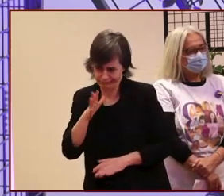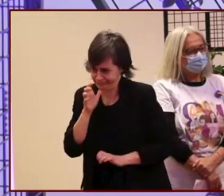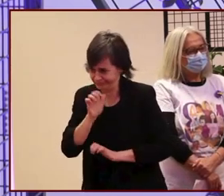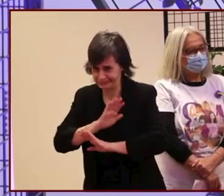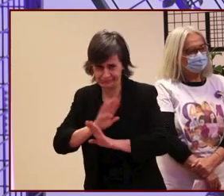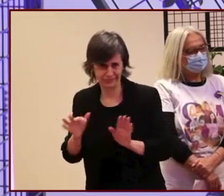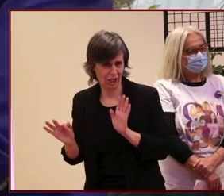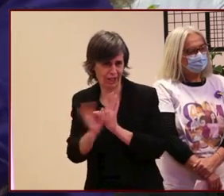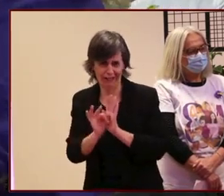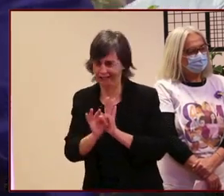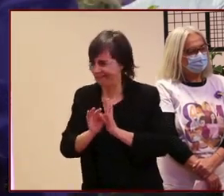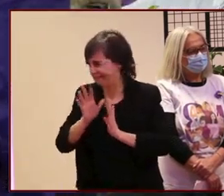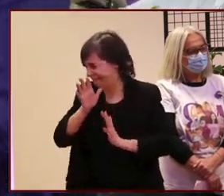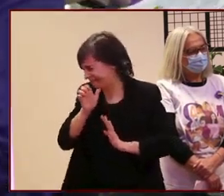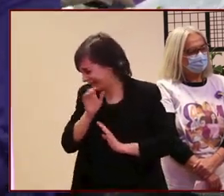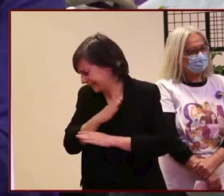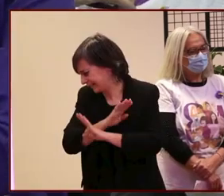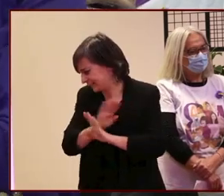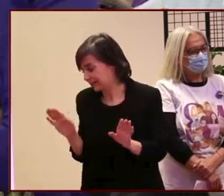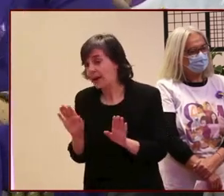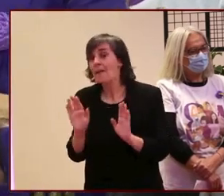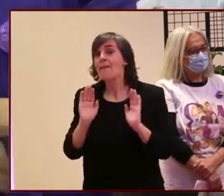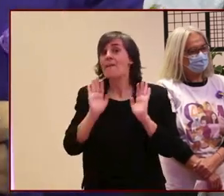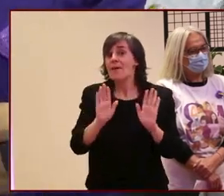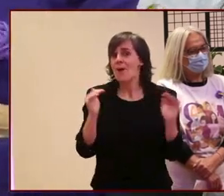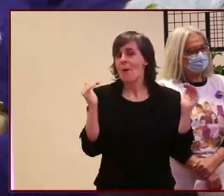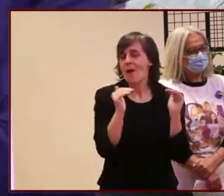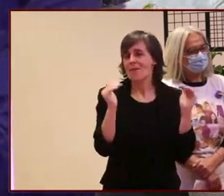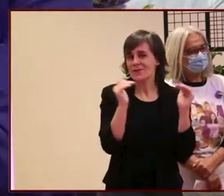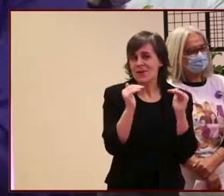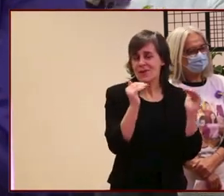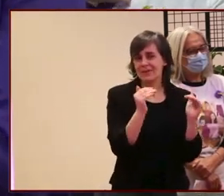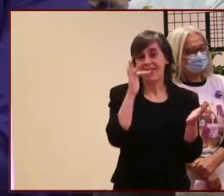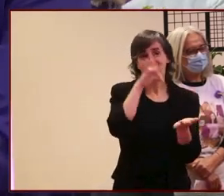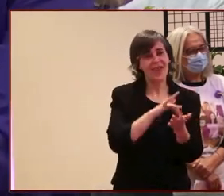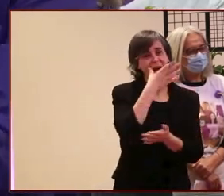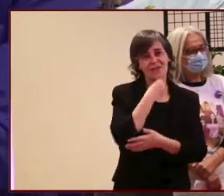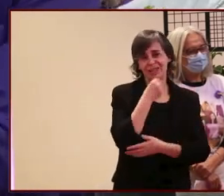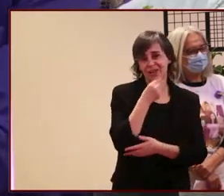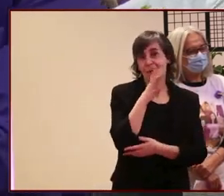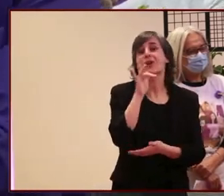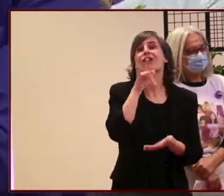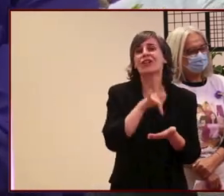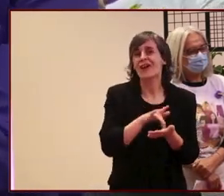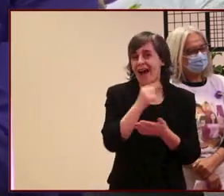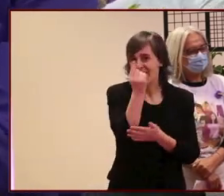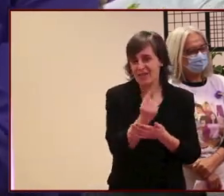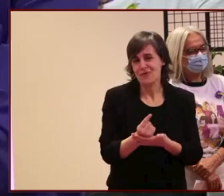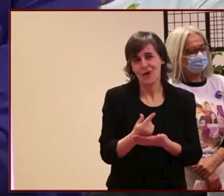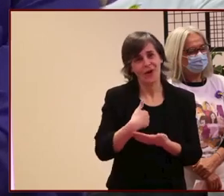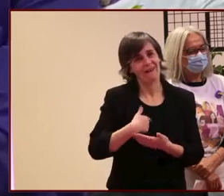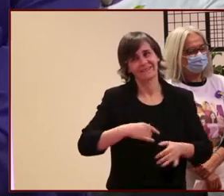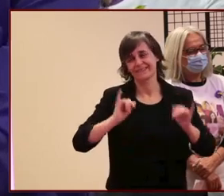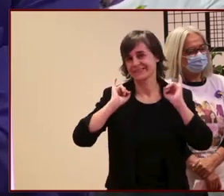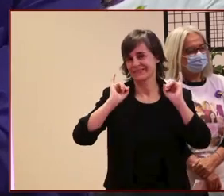los jueves eran los días bonitos porque ese día había del uso entonces disfrutaba